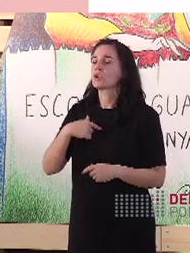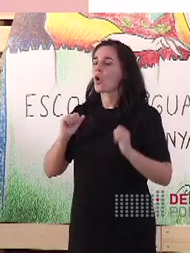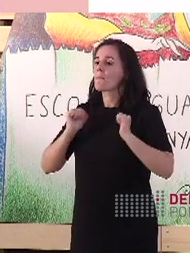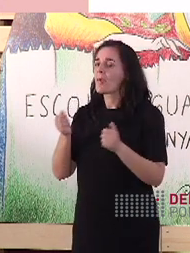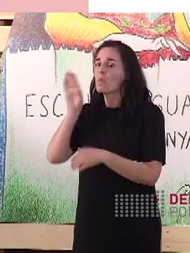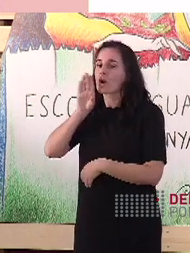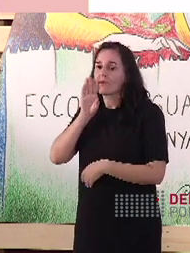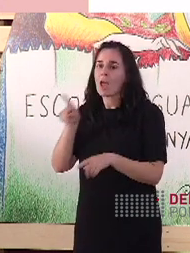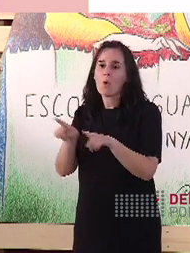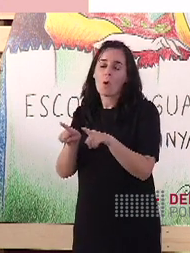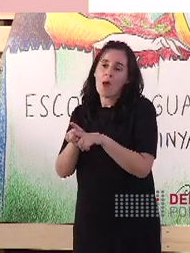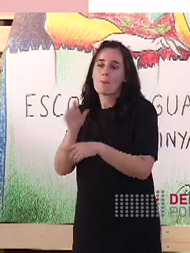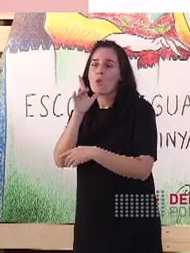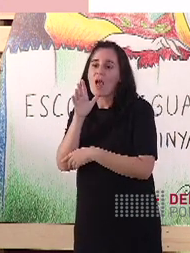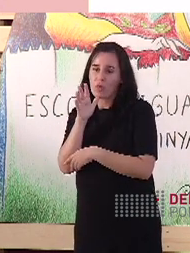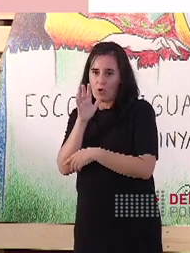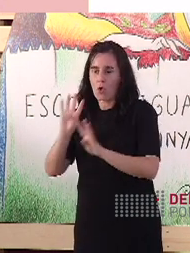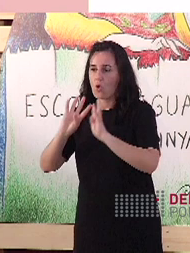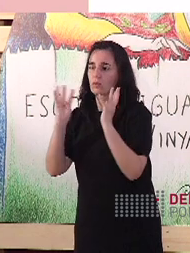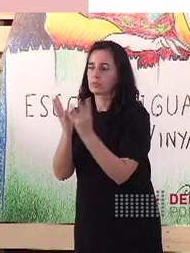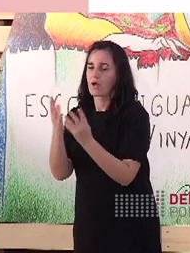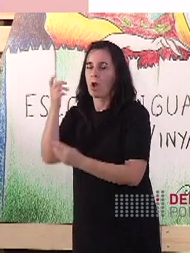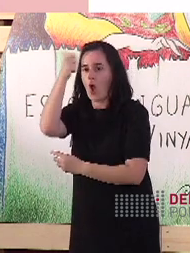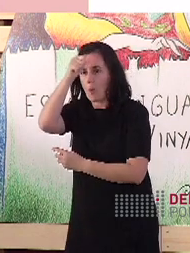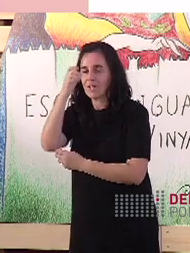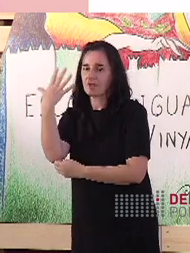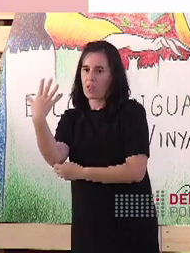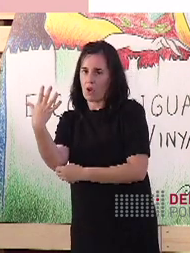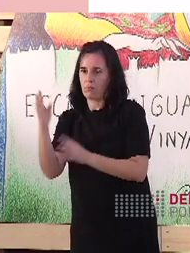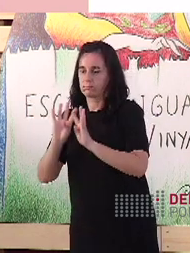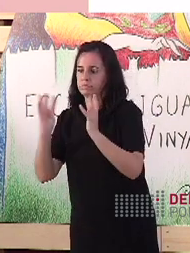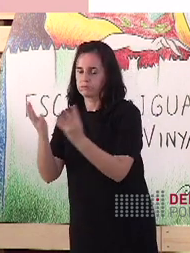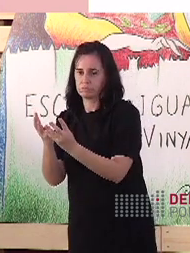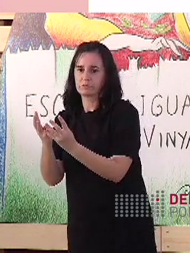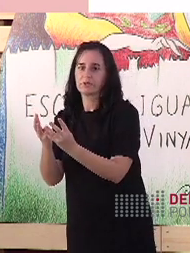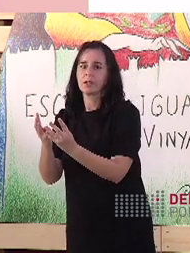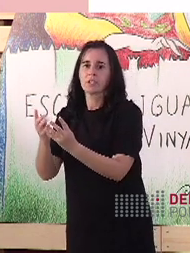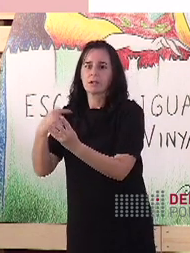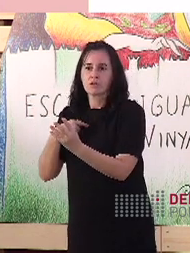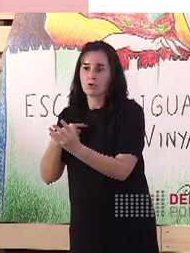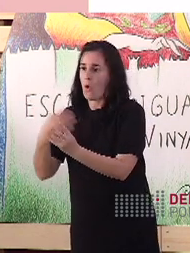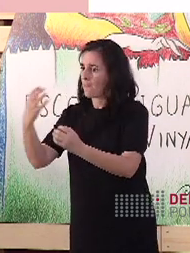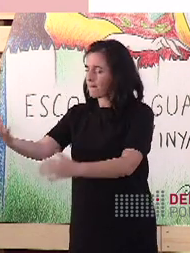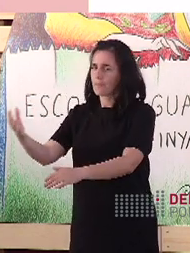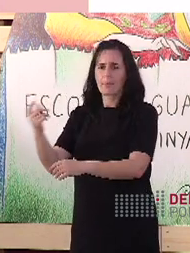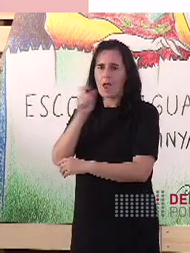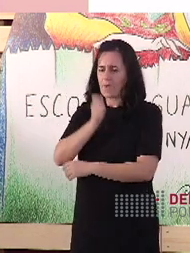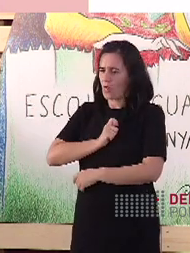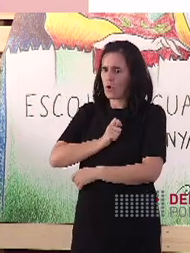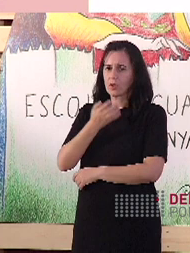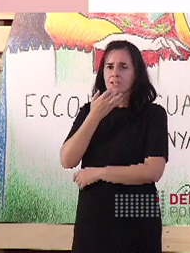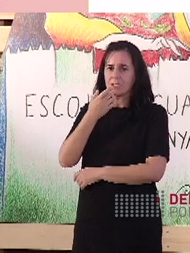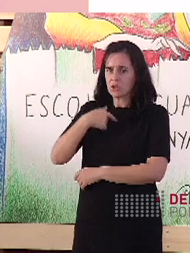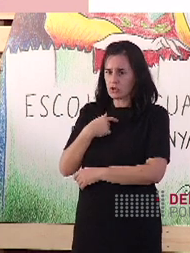pornografía fue una violación grupal por 5 hombres, organizada por el señor Traynor. Fue un momento crucial de mi vida. Él me amenazó con dispararme si no hacía la